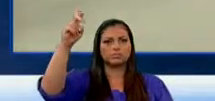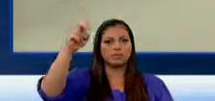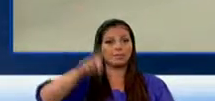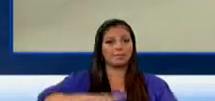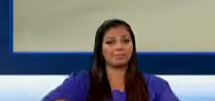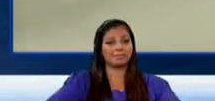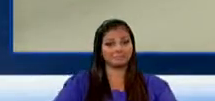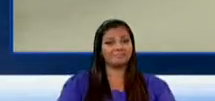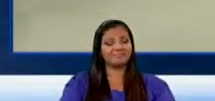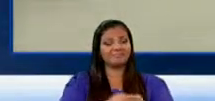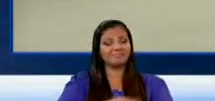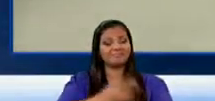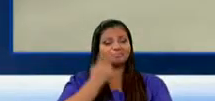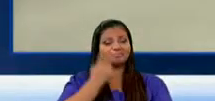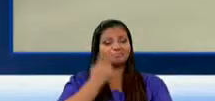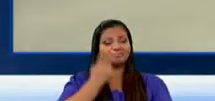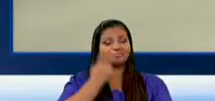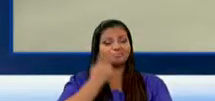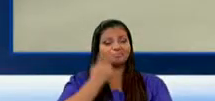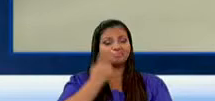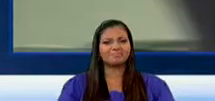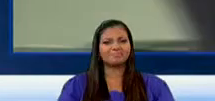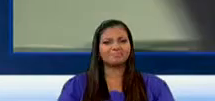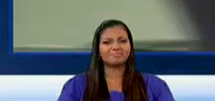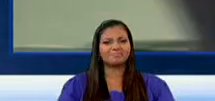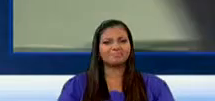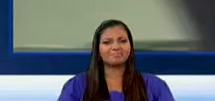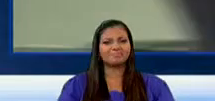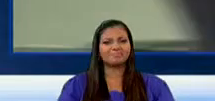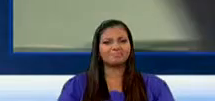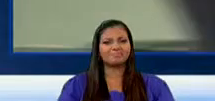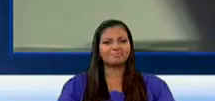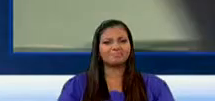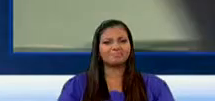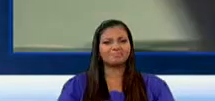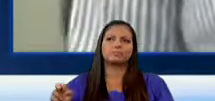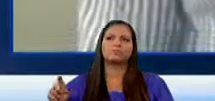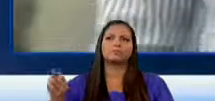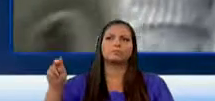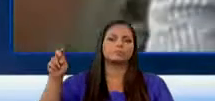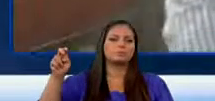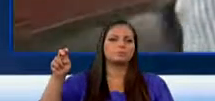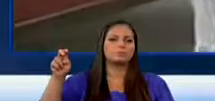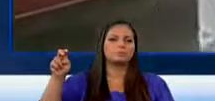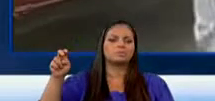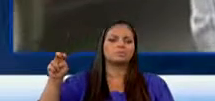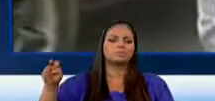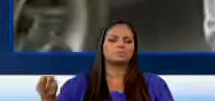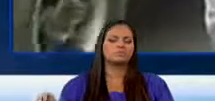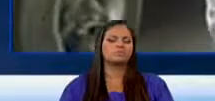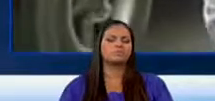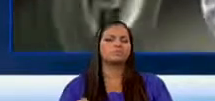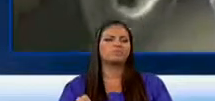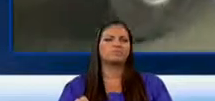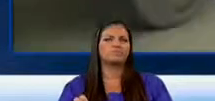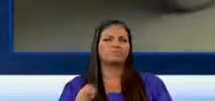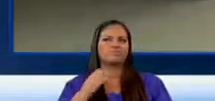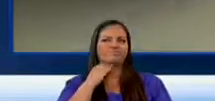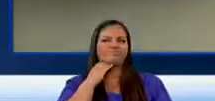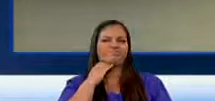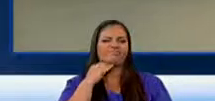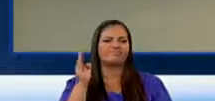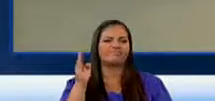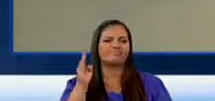techo. Para protegerse del sol y cuando Enrique. Llueve. Sí, se protegen del sol o del agua y pasan por abajo.